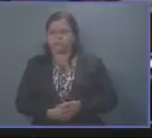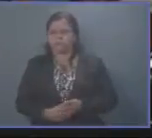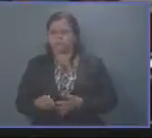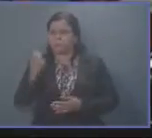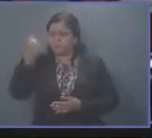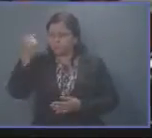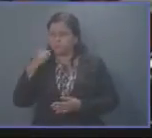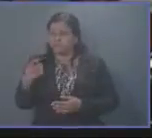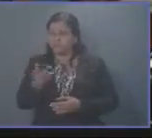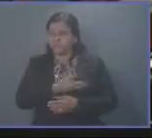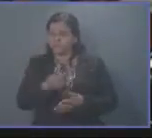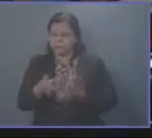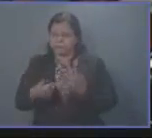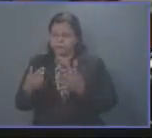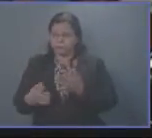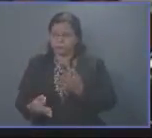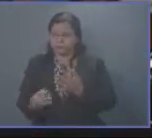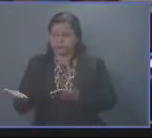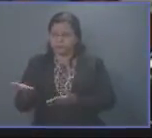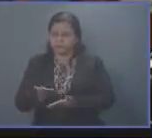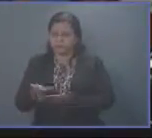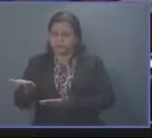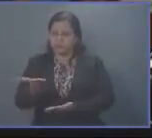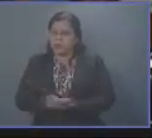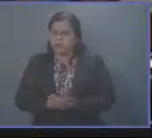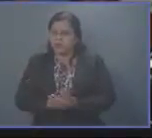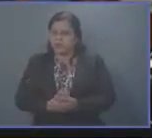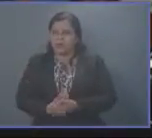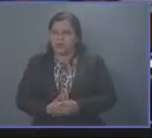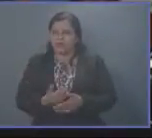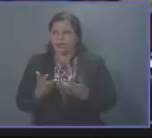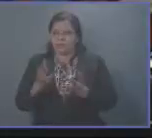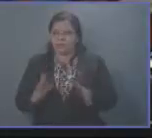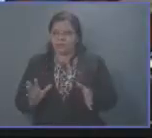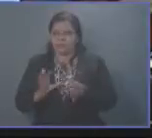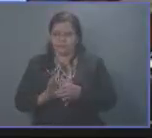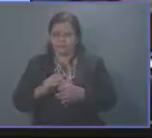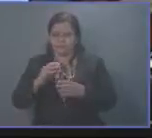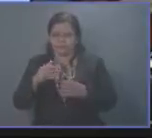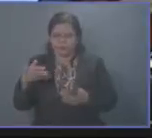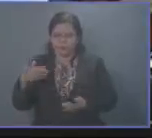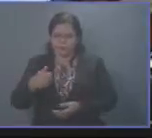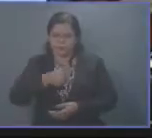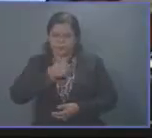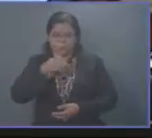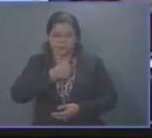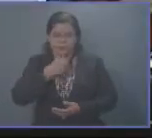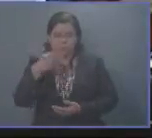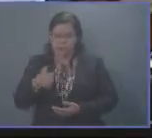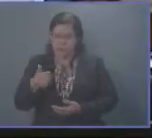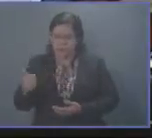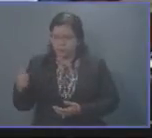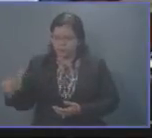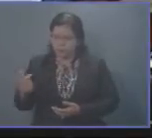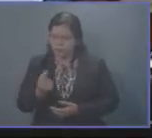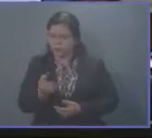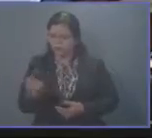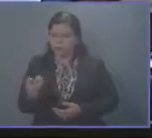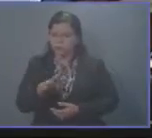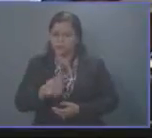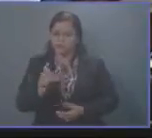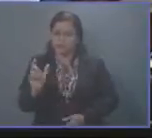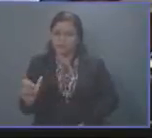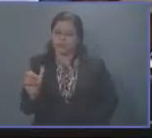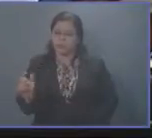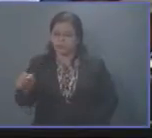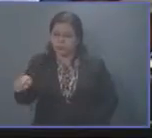importante señalar que algunas propuestas tienen que ver con la educación financiera propia del usuario, del usuario de tarjetas